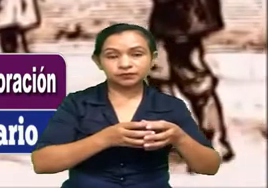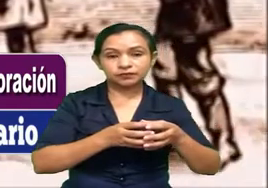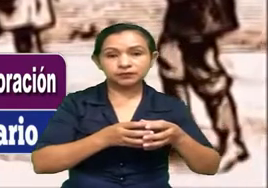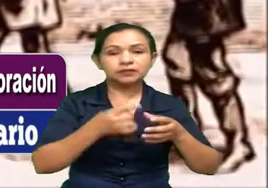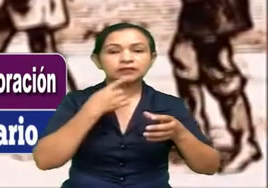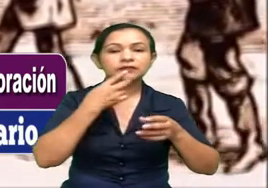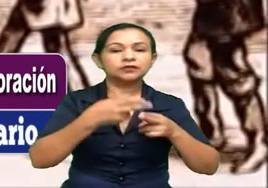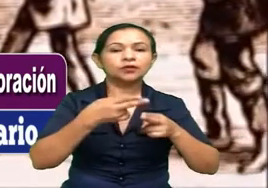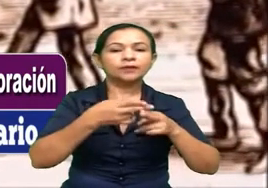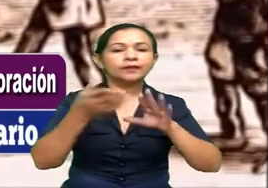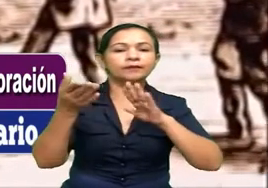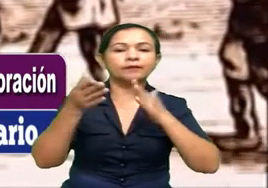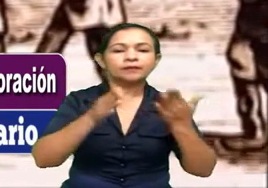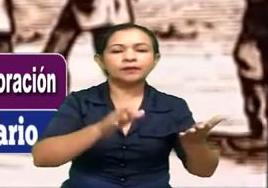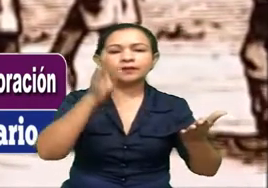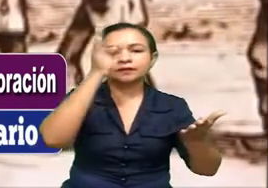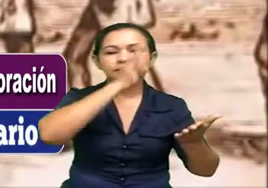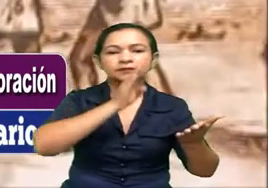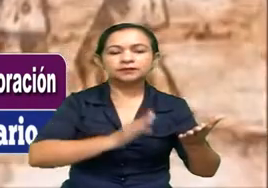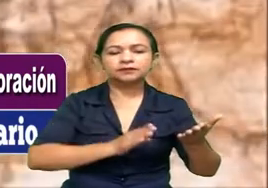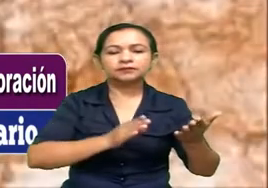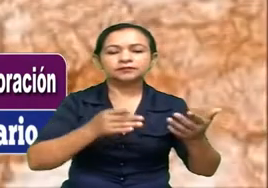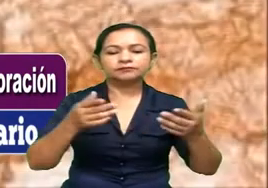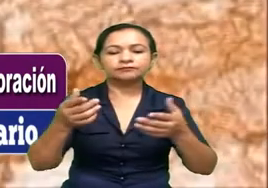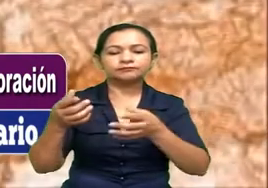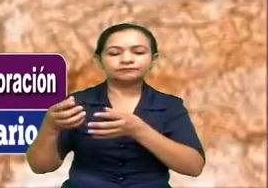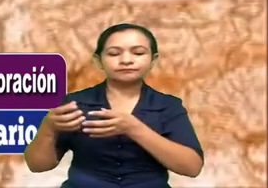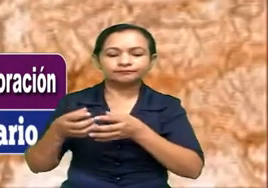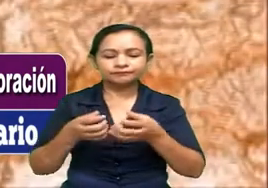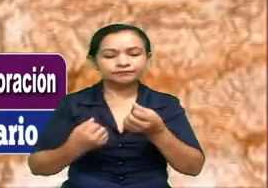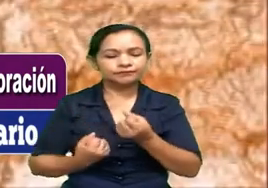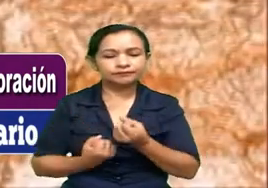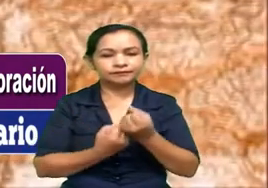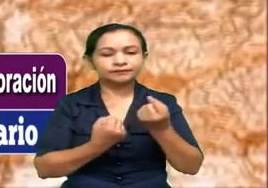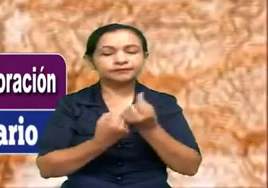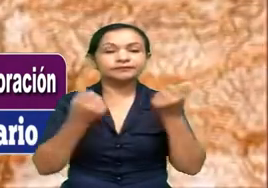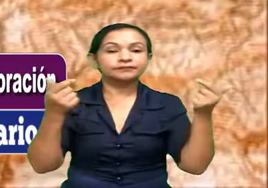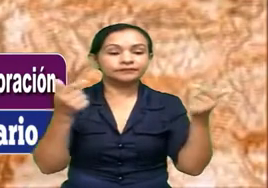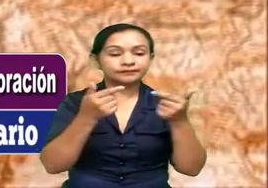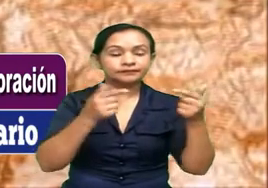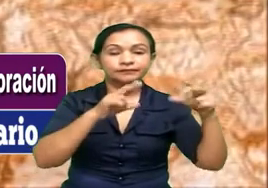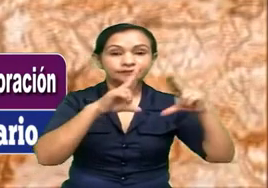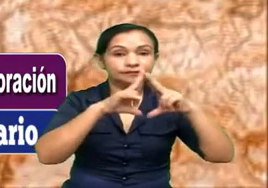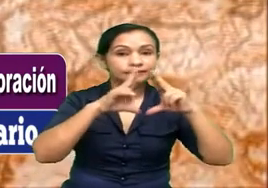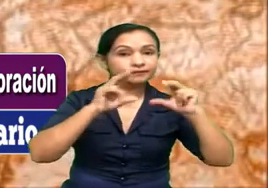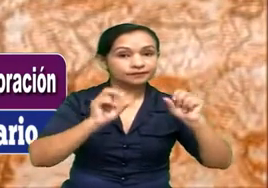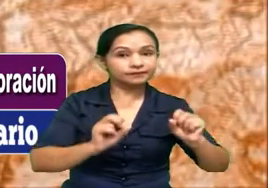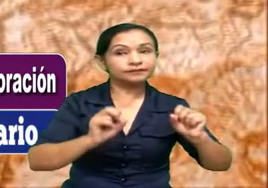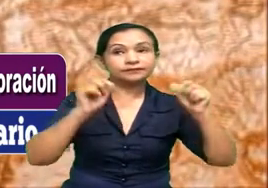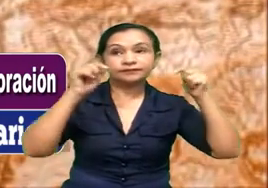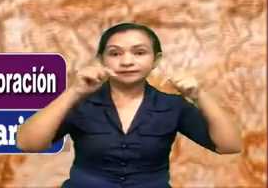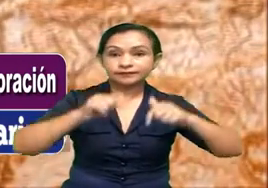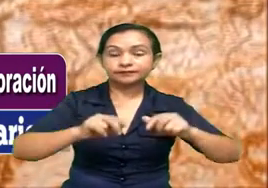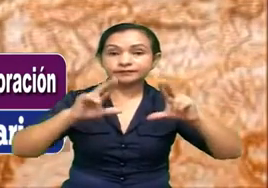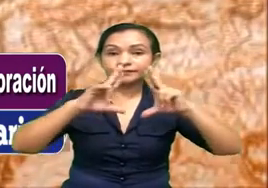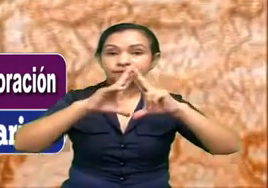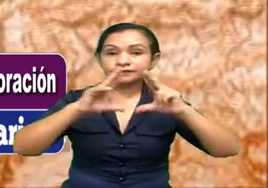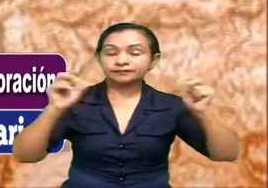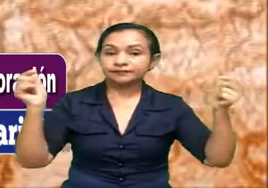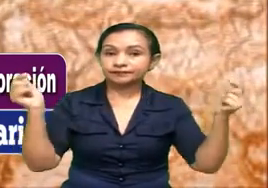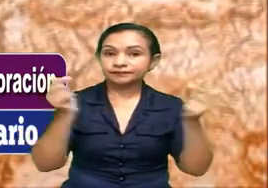Inmortales, uh-huh, y se integran a la lucha. En Nicaragua, a lo largo de la